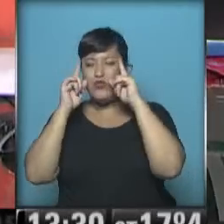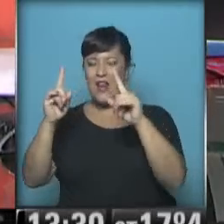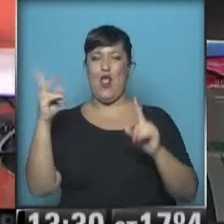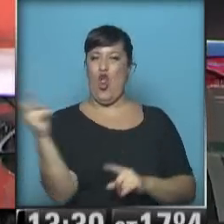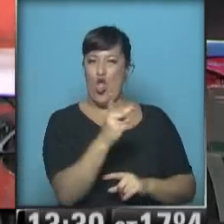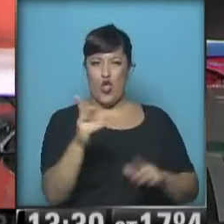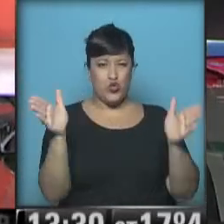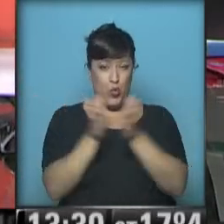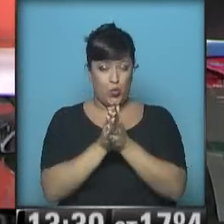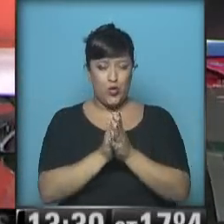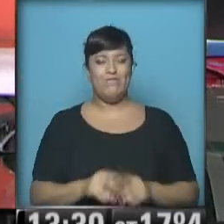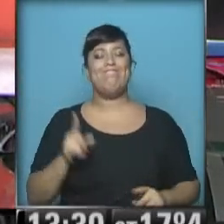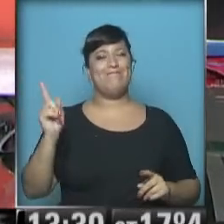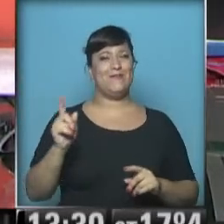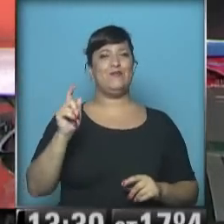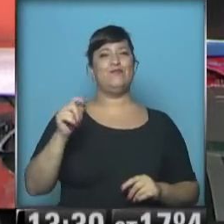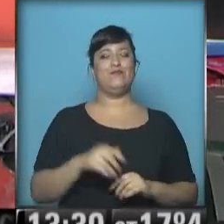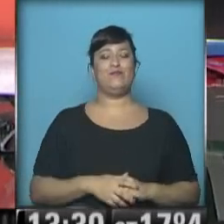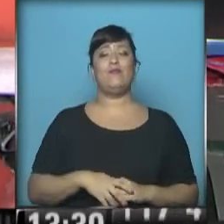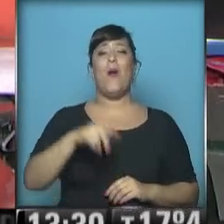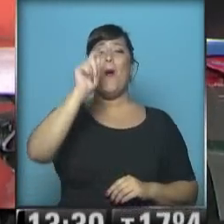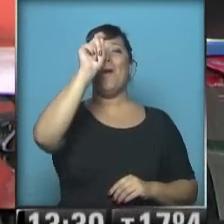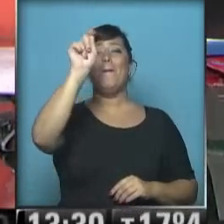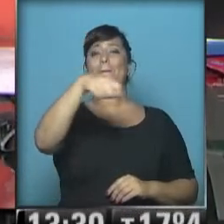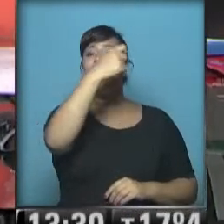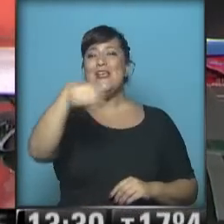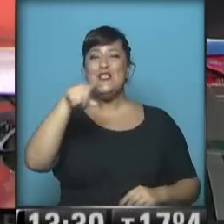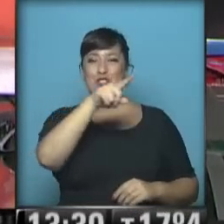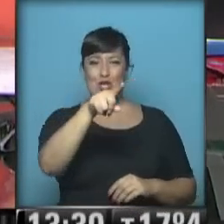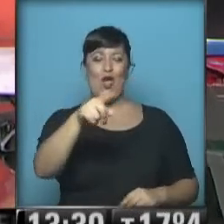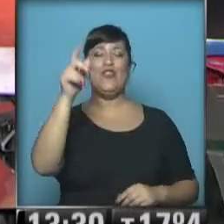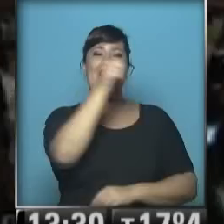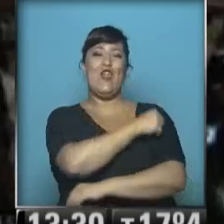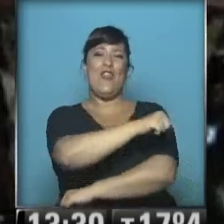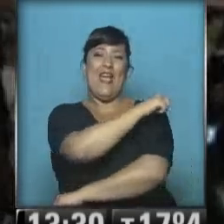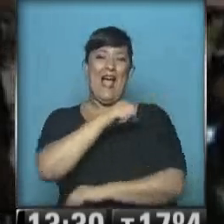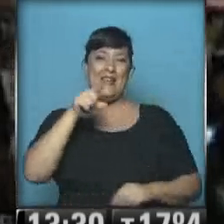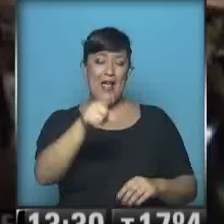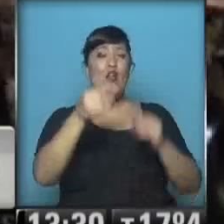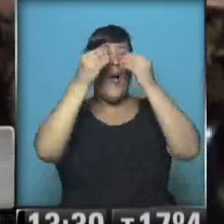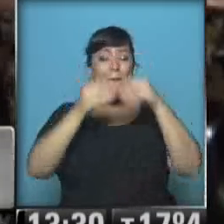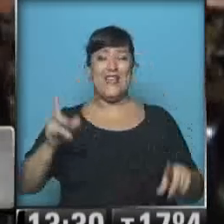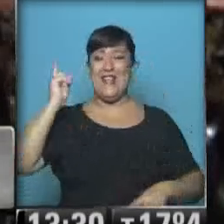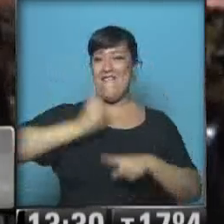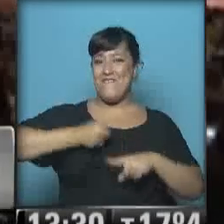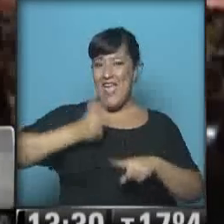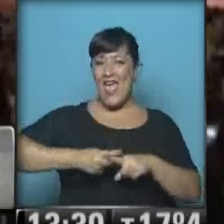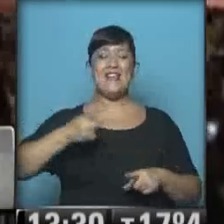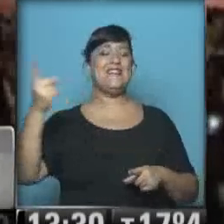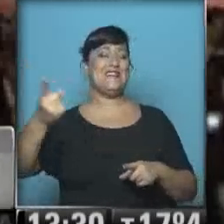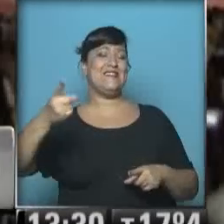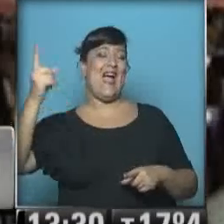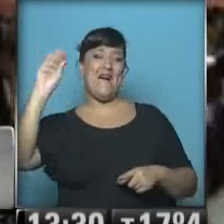Y después de esta bendición en Río de Janeiro, ¿cómo comenzó este 2015 la fiesta que los cariocas y todo Brasil en